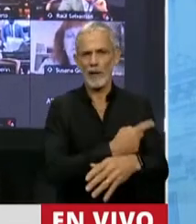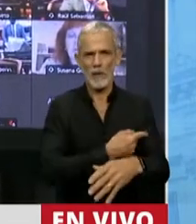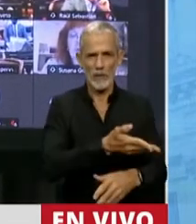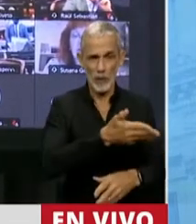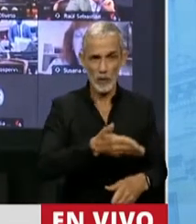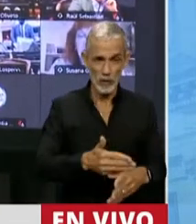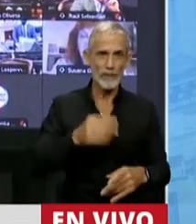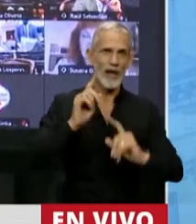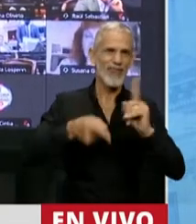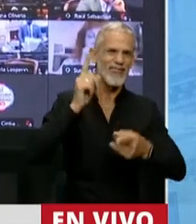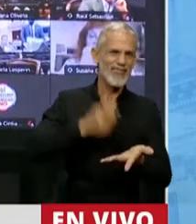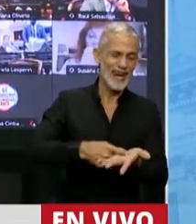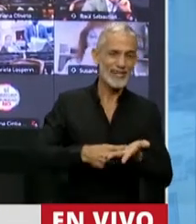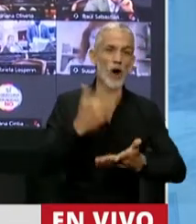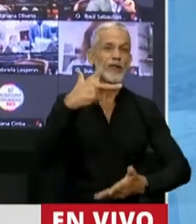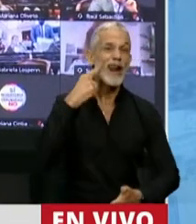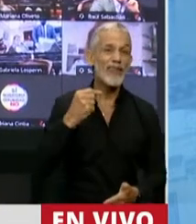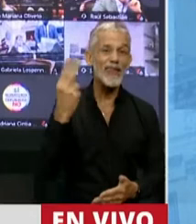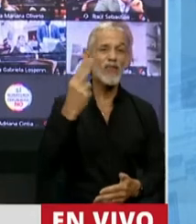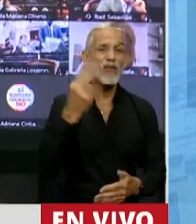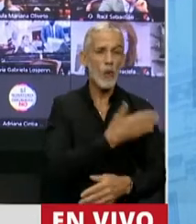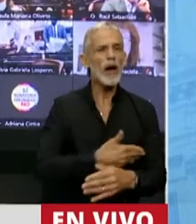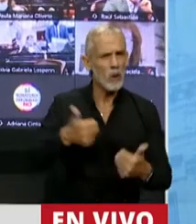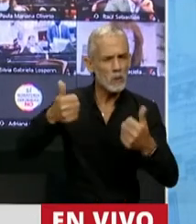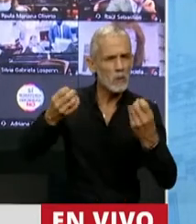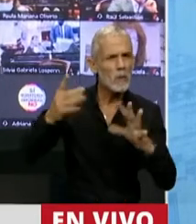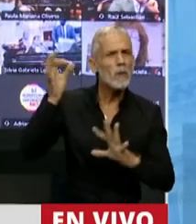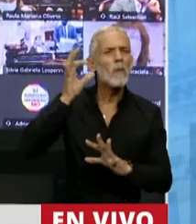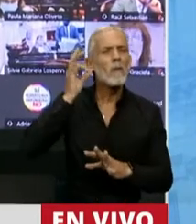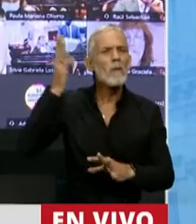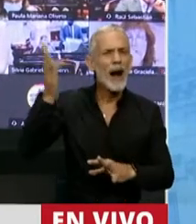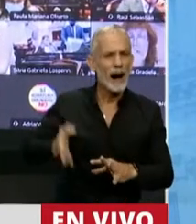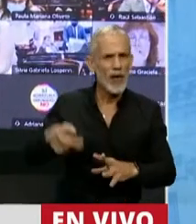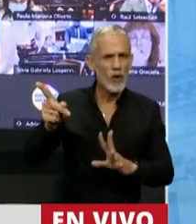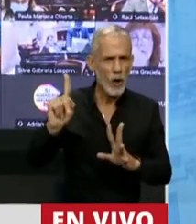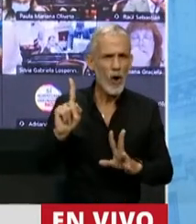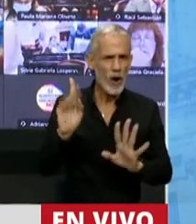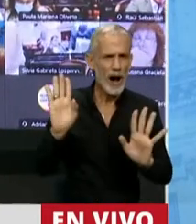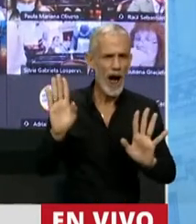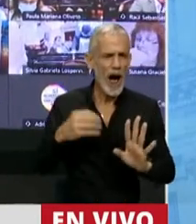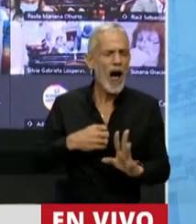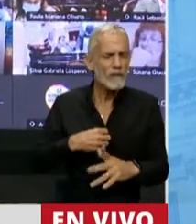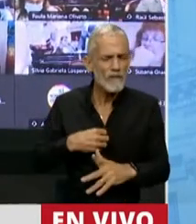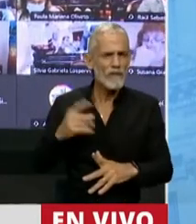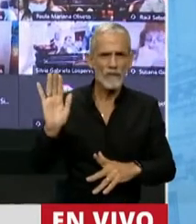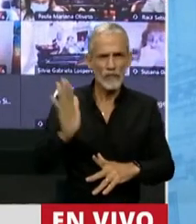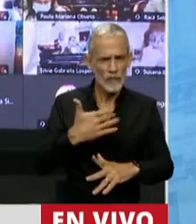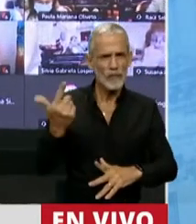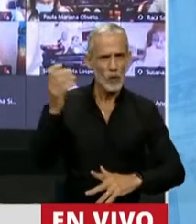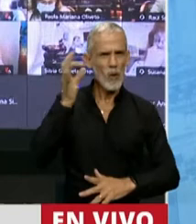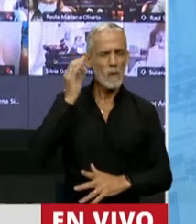mientras se decretaron tres días de duelo merecido por el ídolo popular y de todos los argentinos maradona